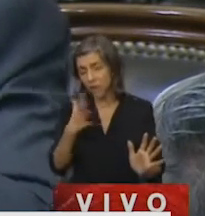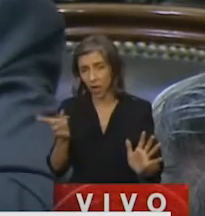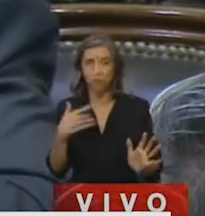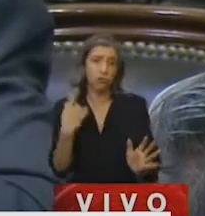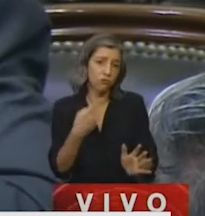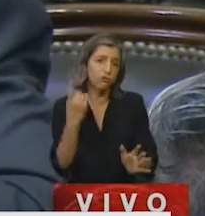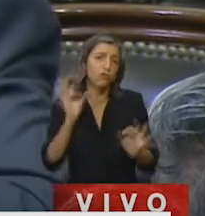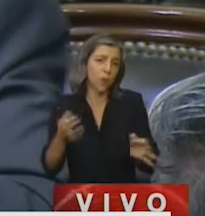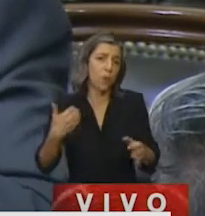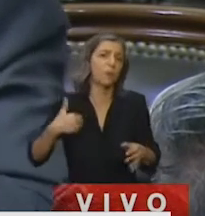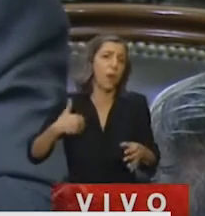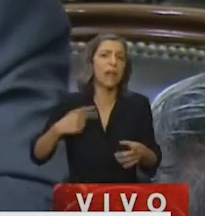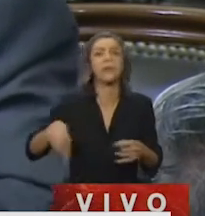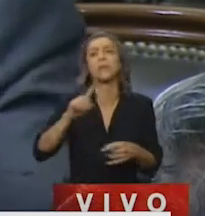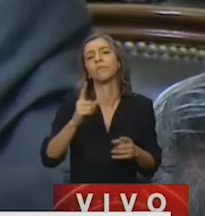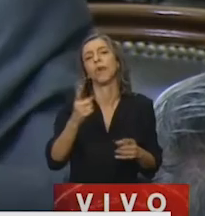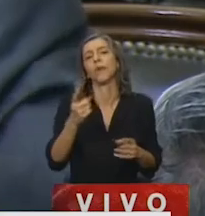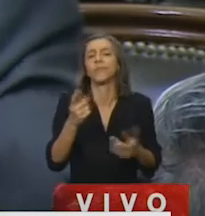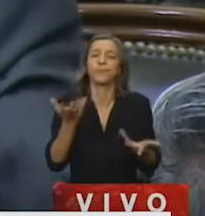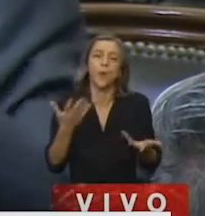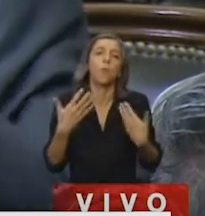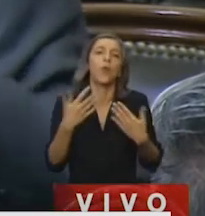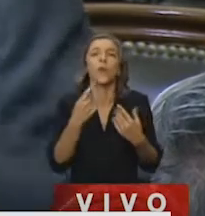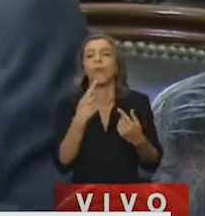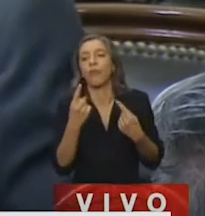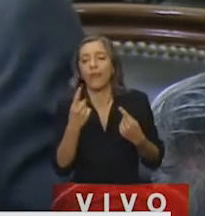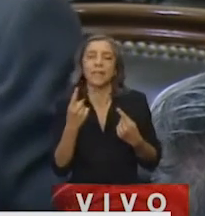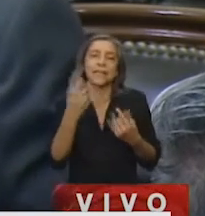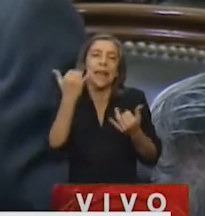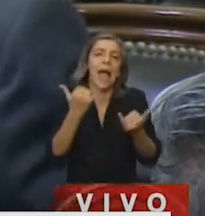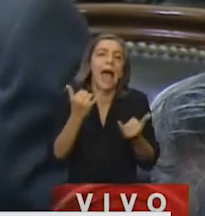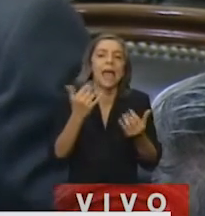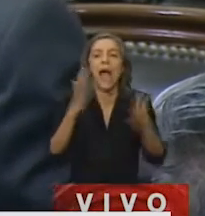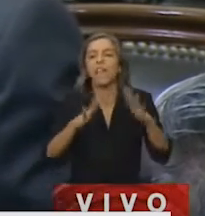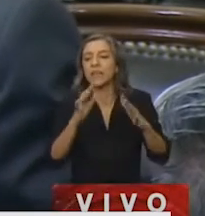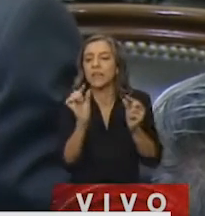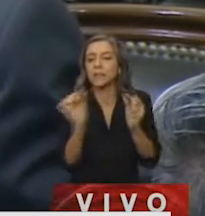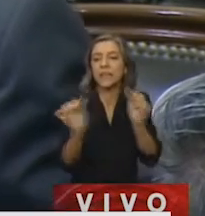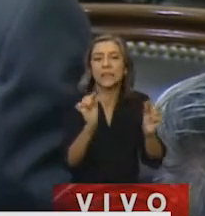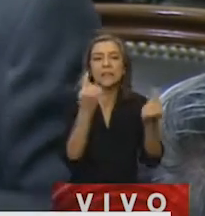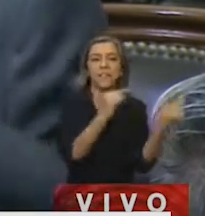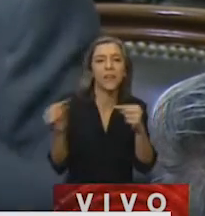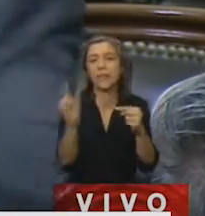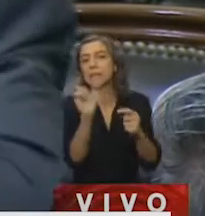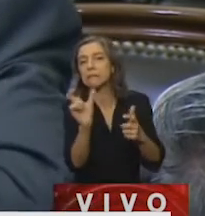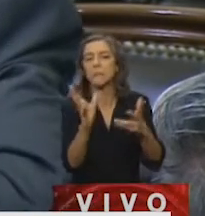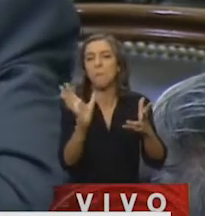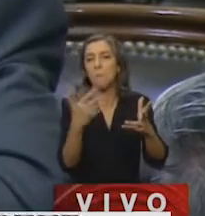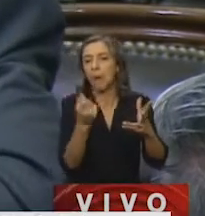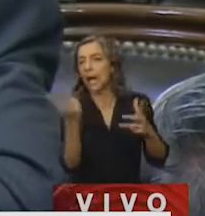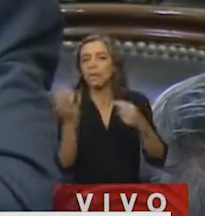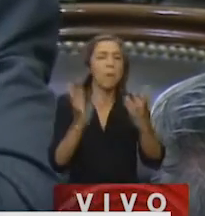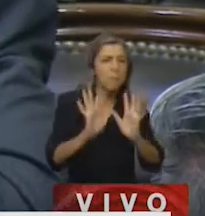aun cuando ha habido de repente una diferencia de escasos centésimos entre una agrupación y otra. Pero también es